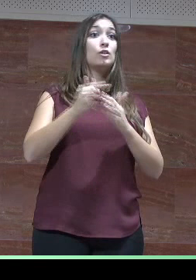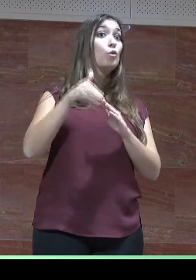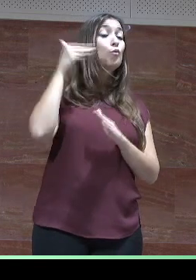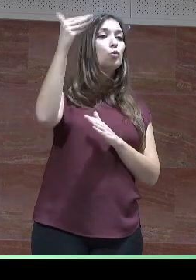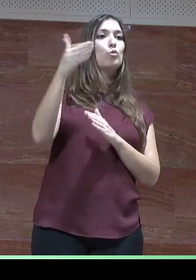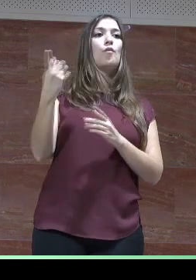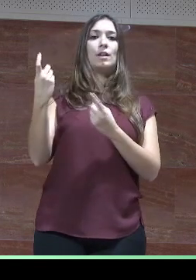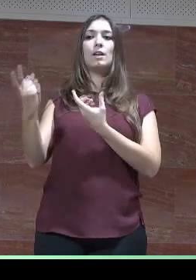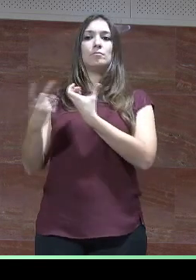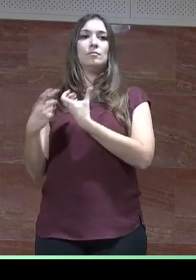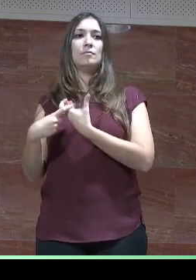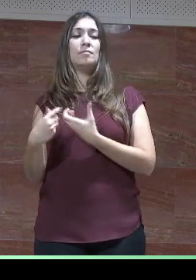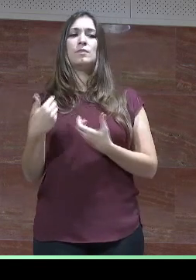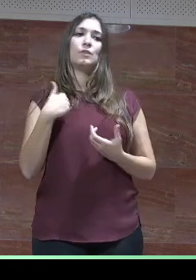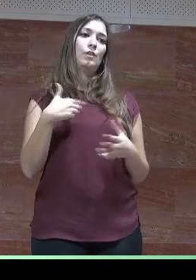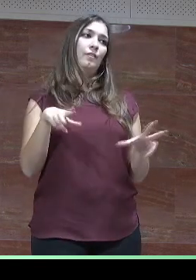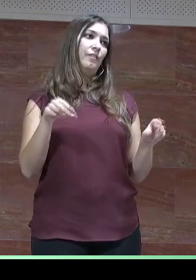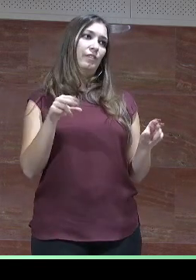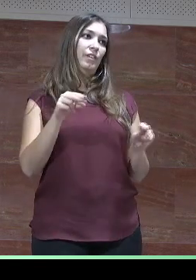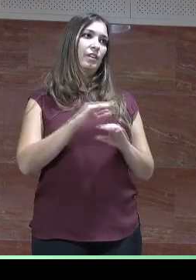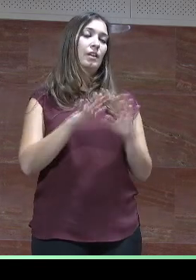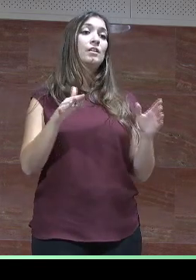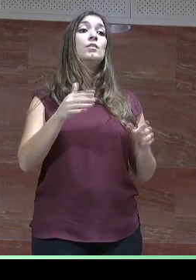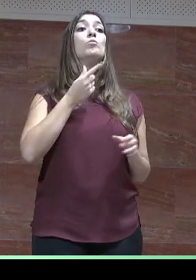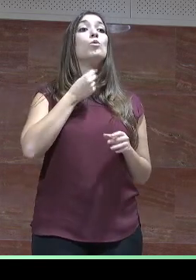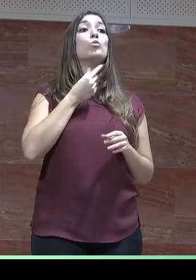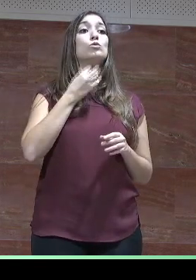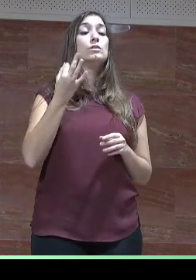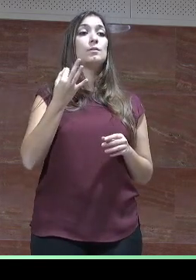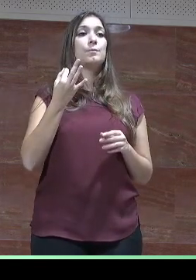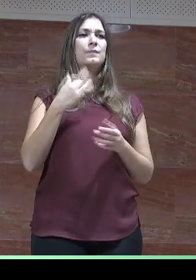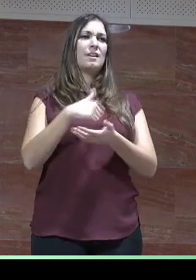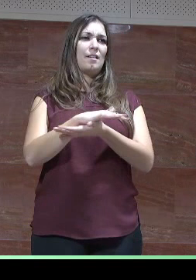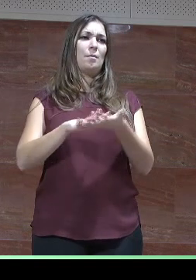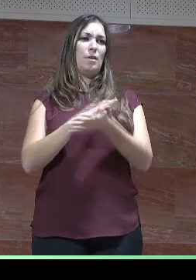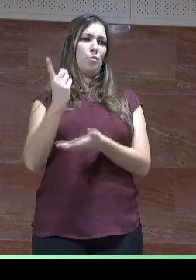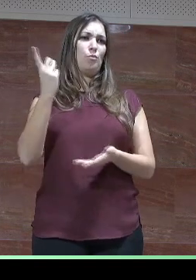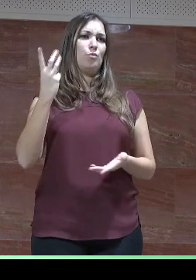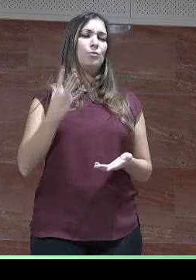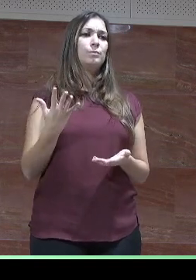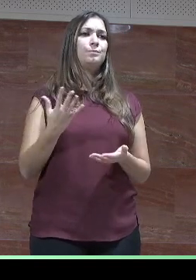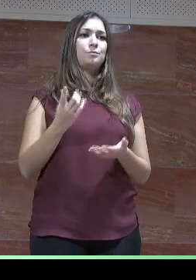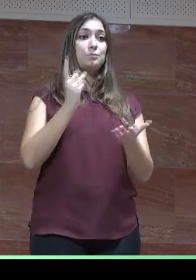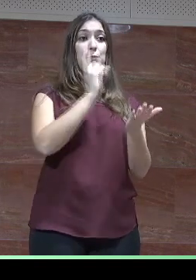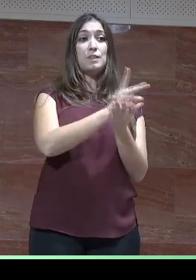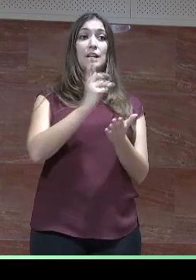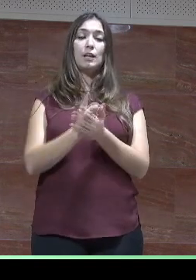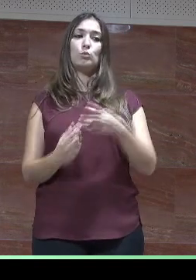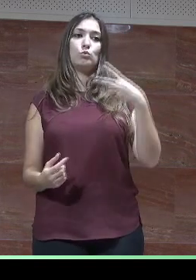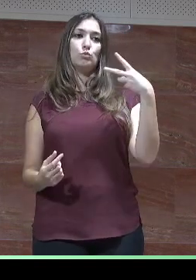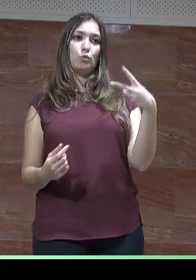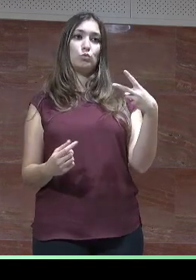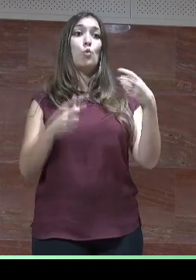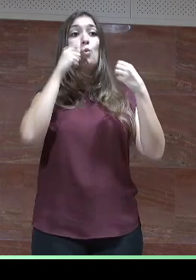futuro. Yo solamente ya para terminar, a mí me gusta, hay veces que lo hemos comentado, hay dos retos enormes a los que se